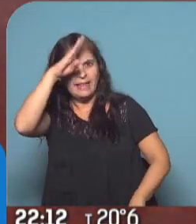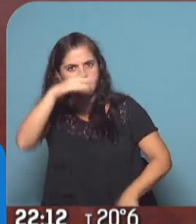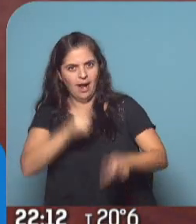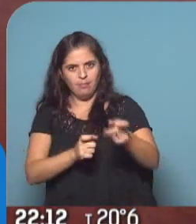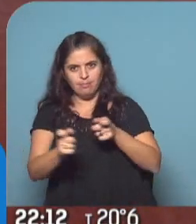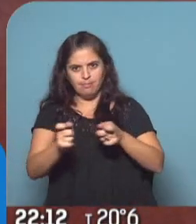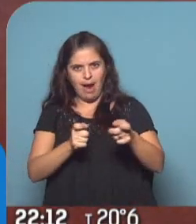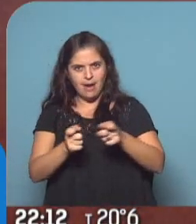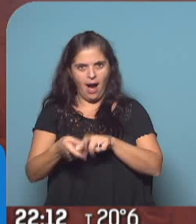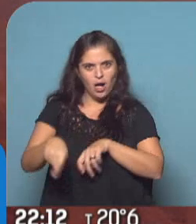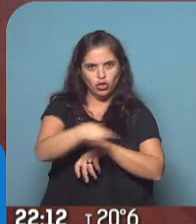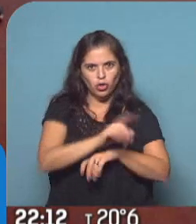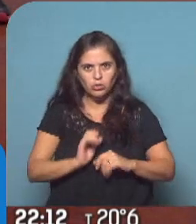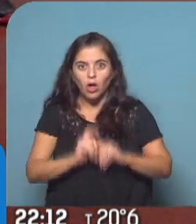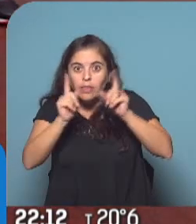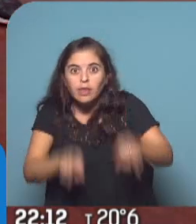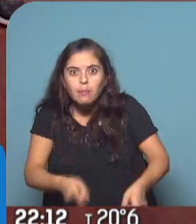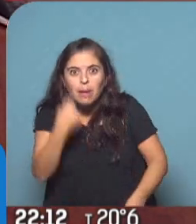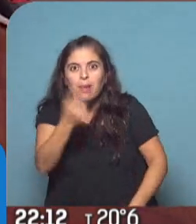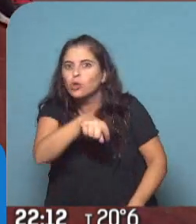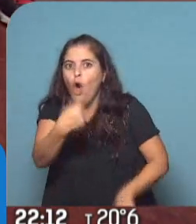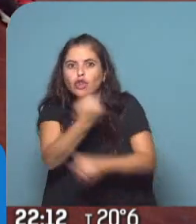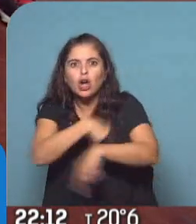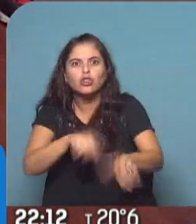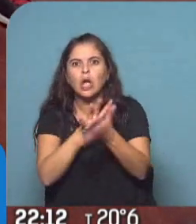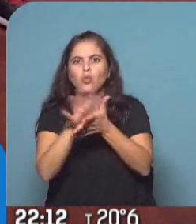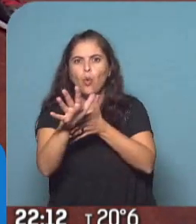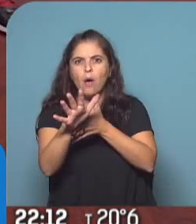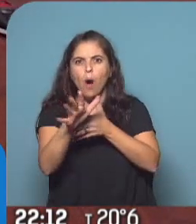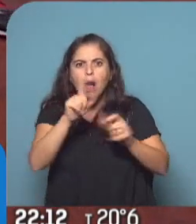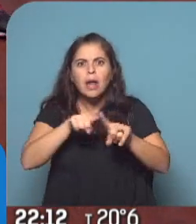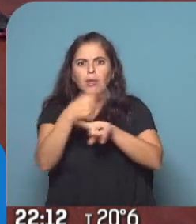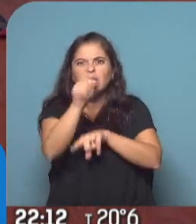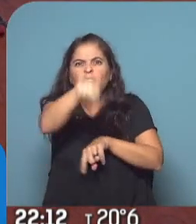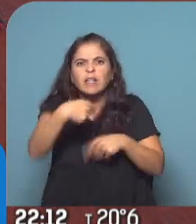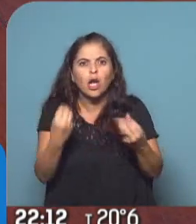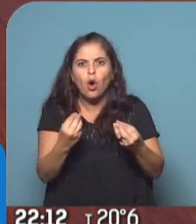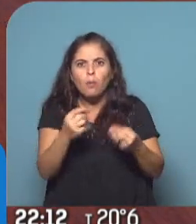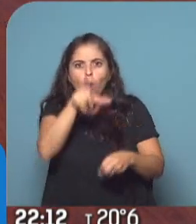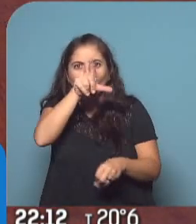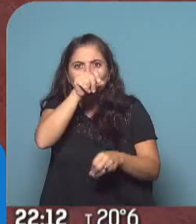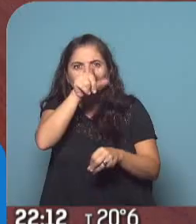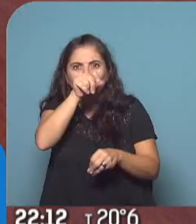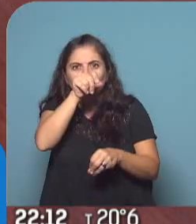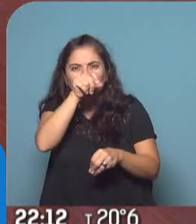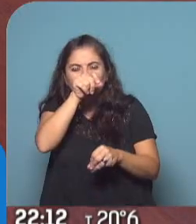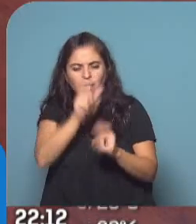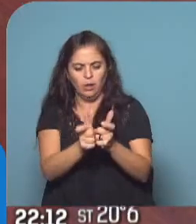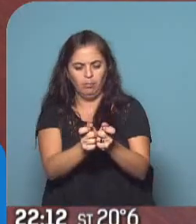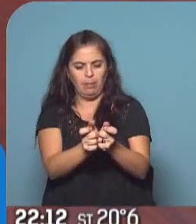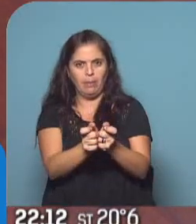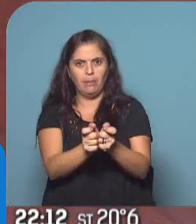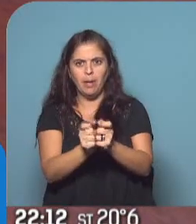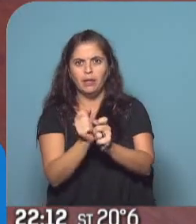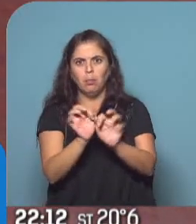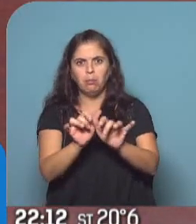por Twitter. Hoy, si uno hacía los cálculos, en un momento Trump tuiteó bajando del helicóptero y subiendo a un avión